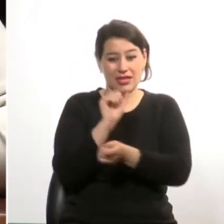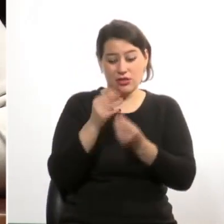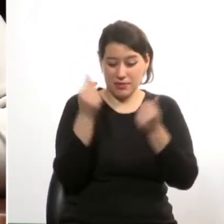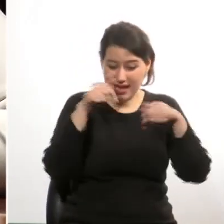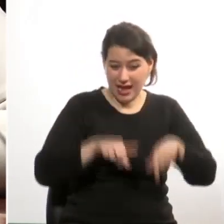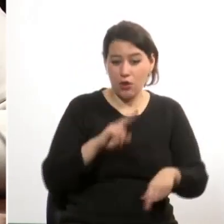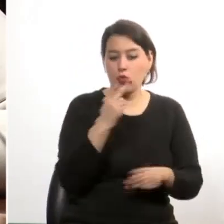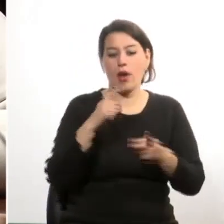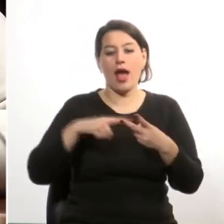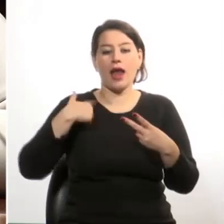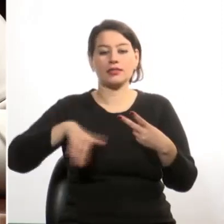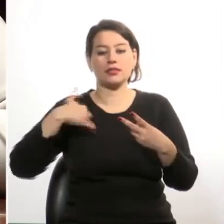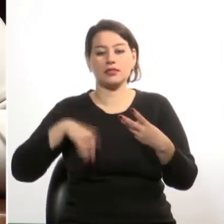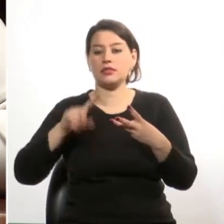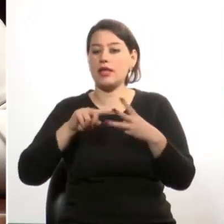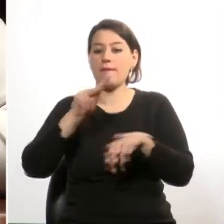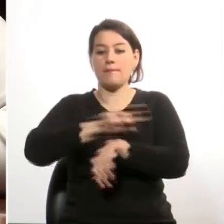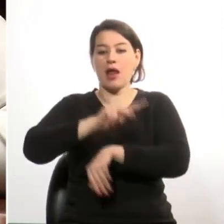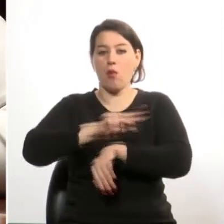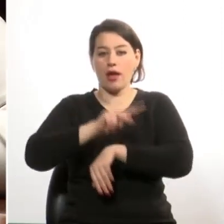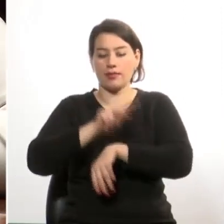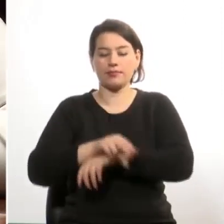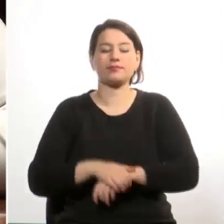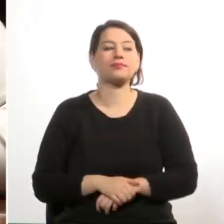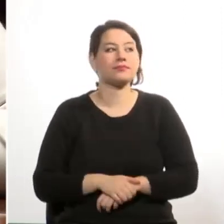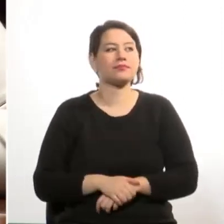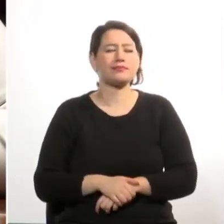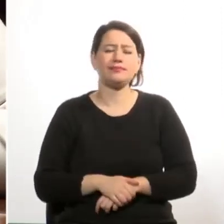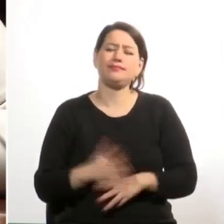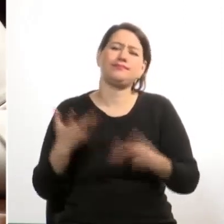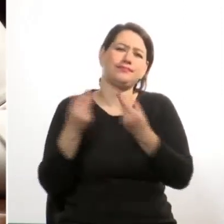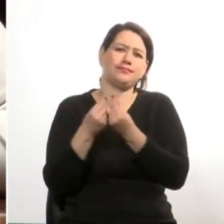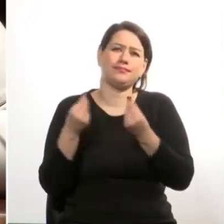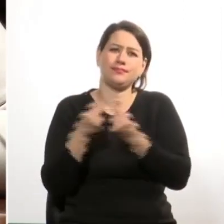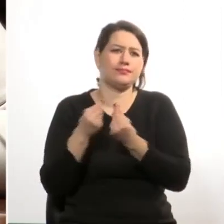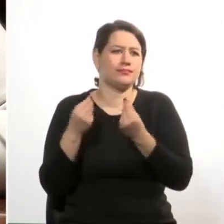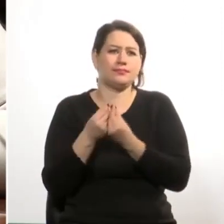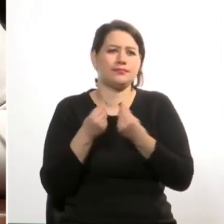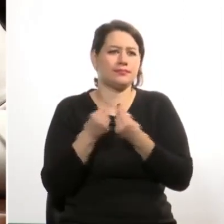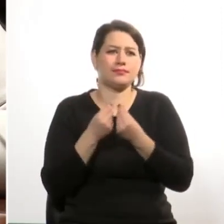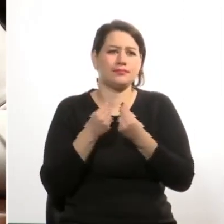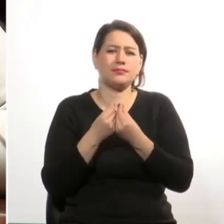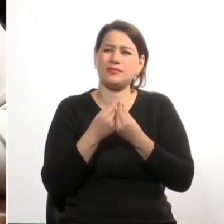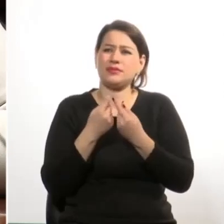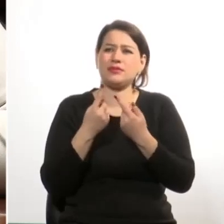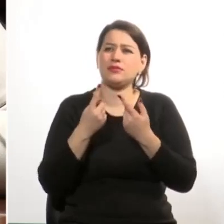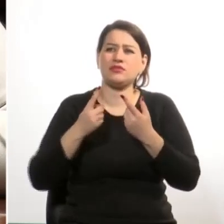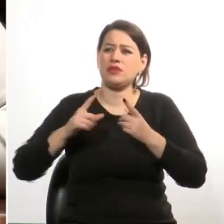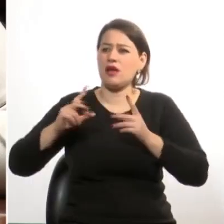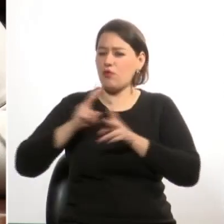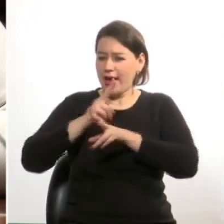Uruguay, en Argentina y en Paraguay. Una larga noche que nunca debimos vivir se